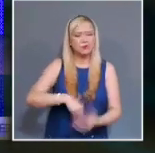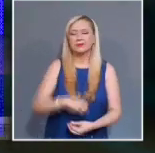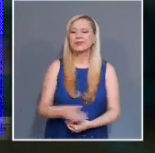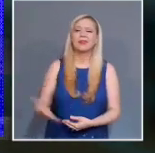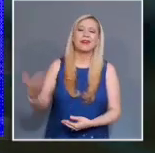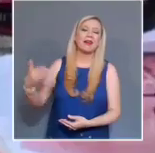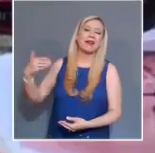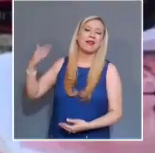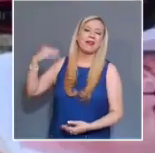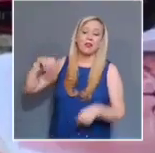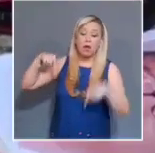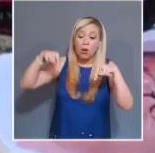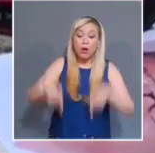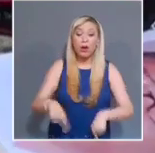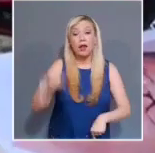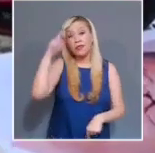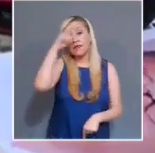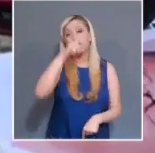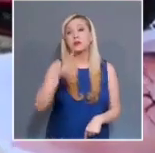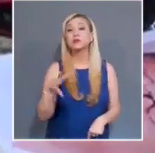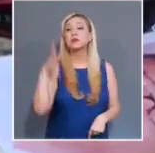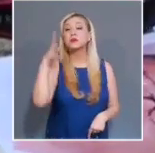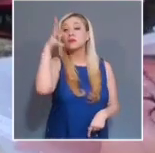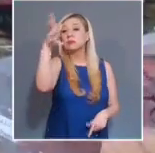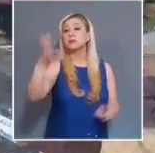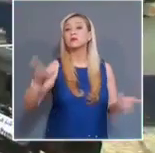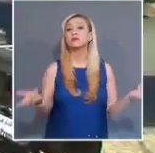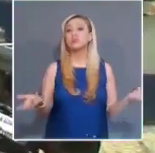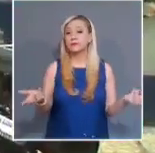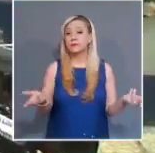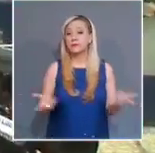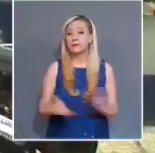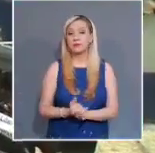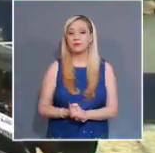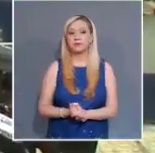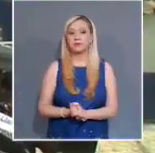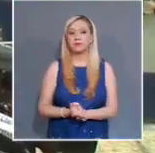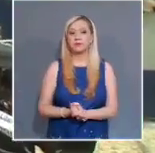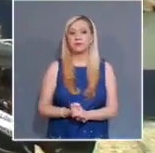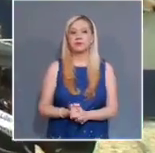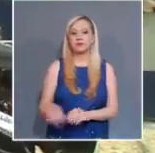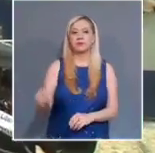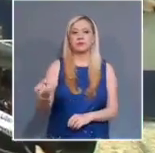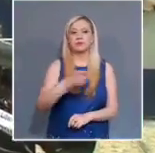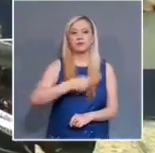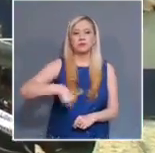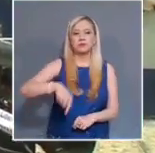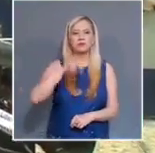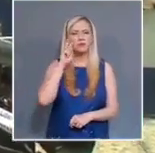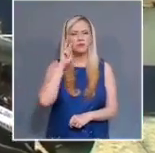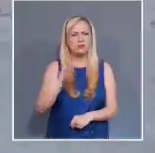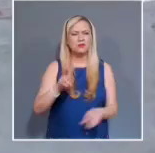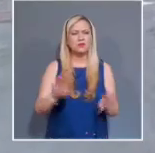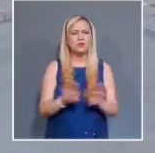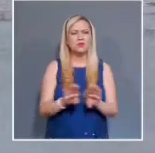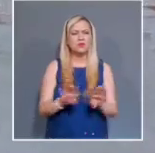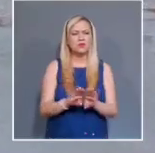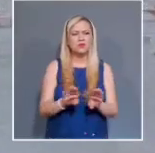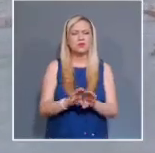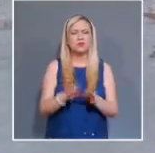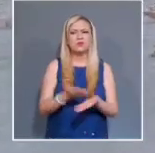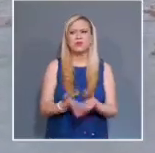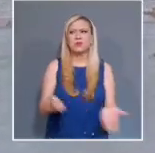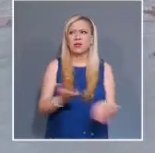escenarios posibles, ¿no? En el panel, los participantes consideraron que el momento actual se ha